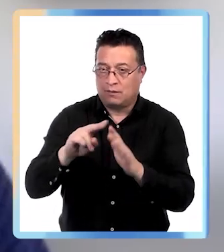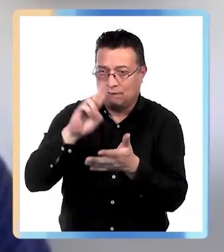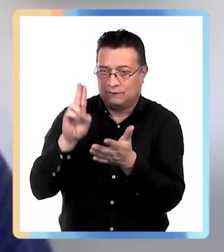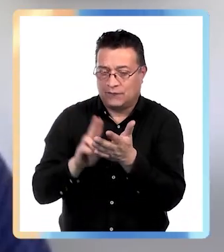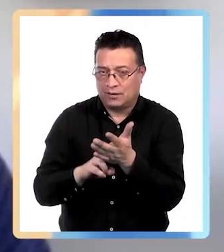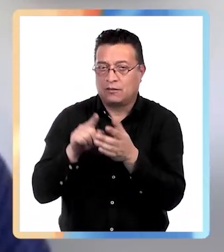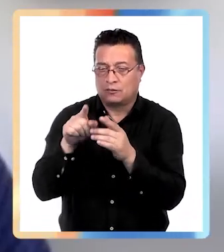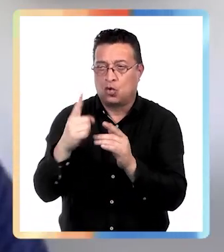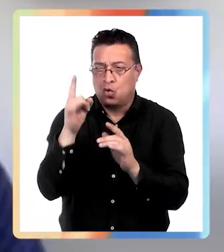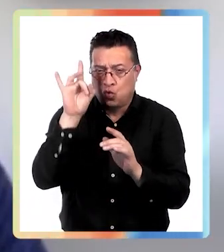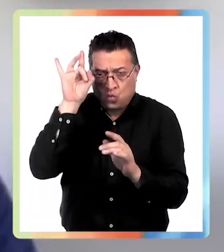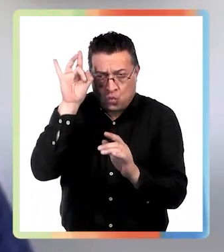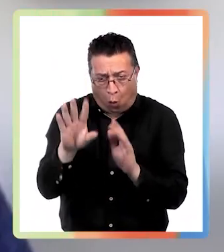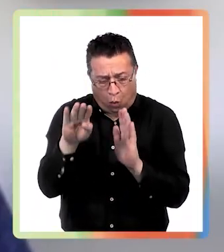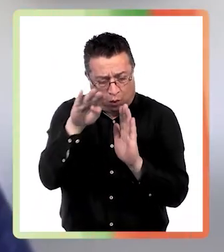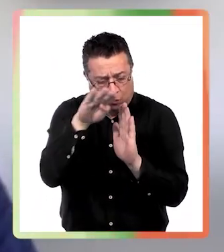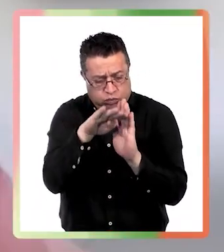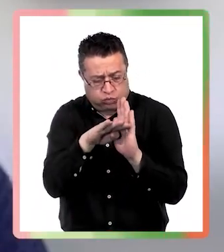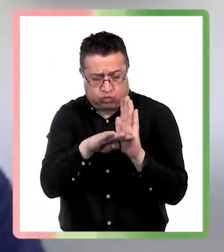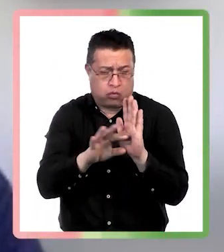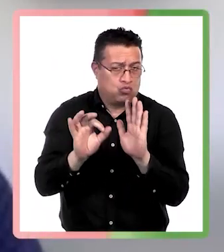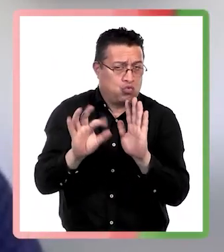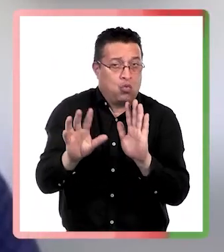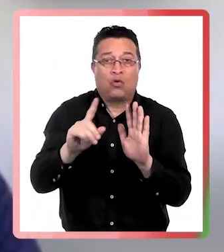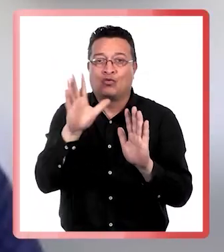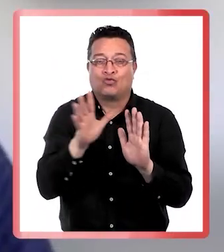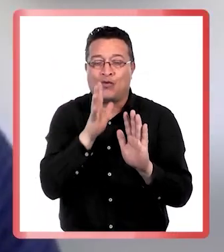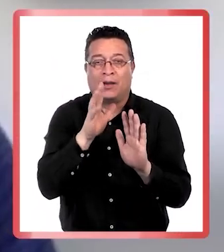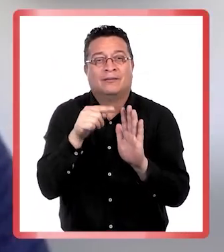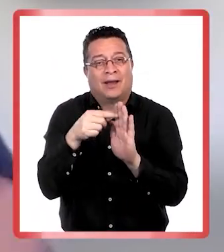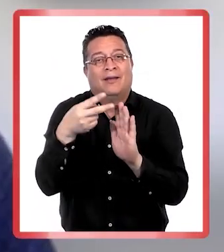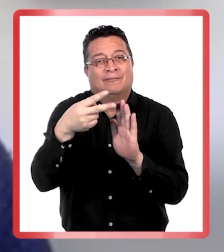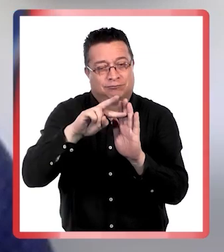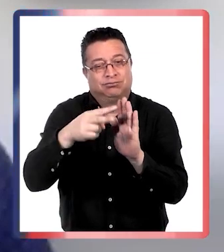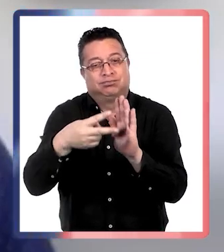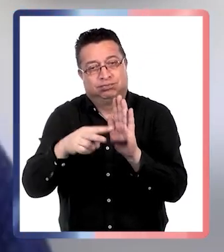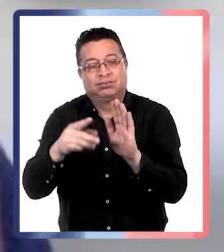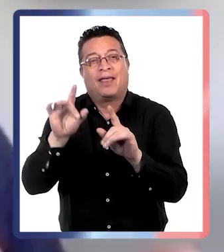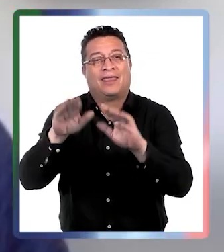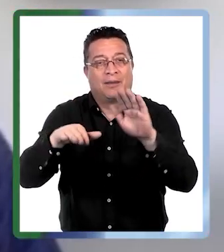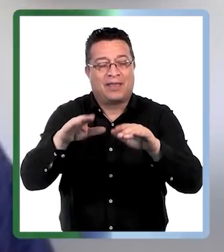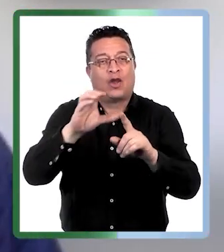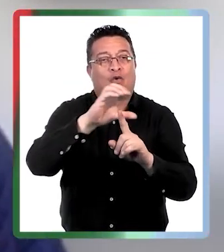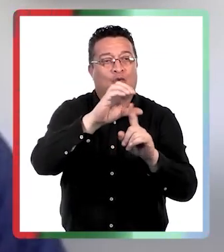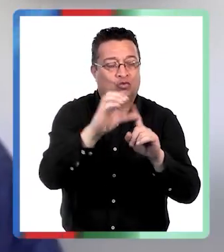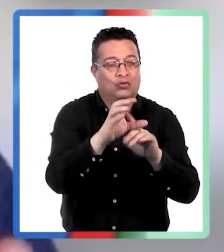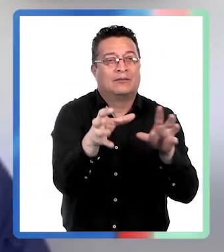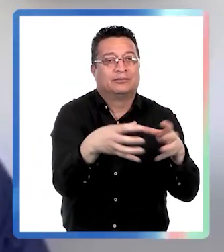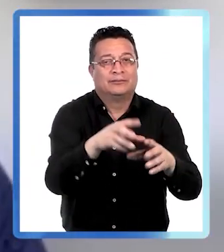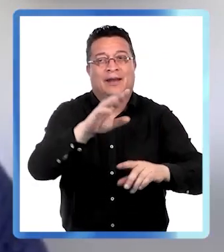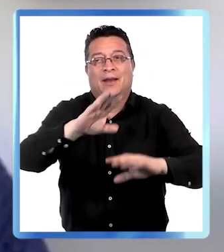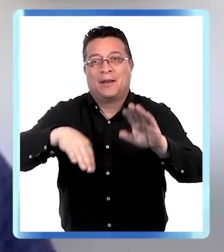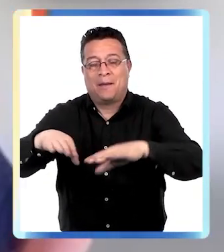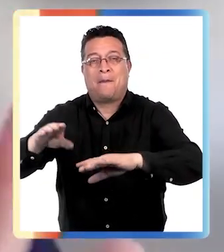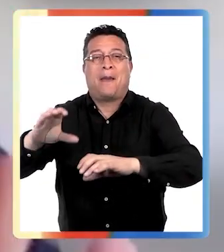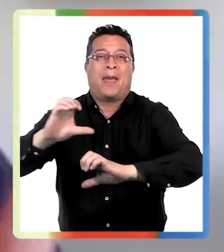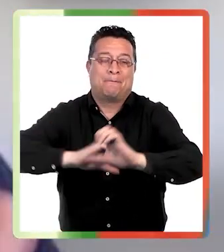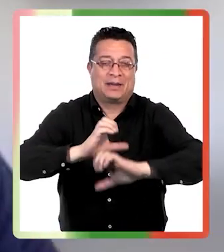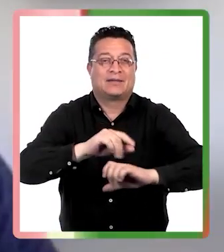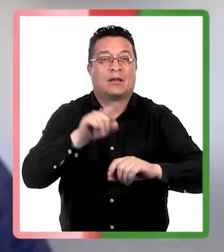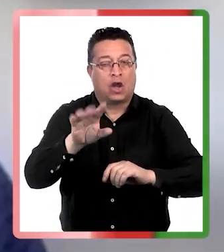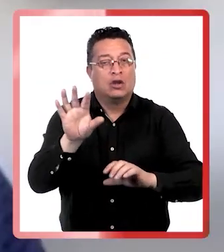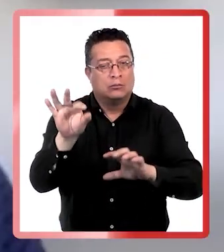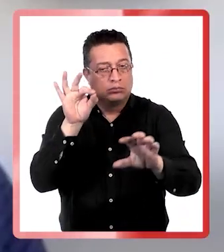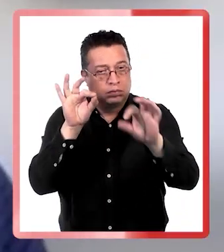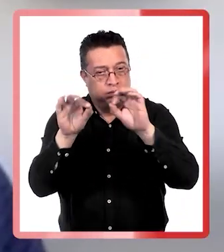Sí, mira, la verdad es que receta única no existe, por supuesto, porque cada organización y cada cultura organizacional es distinta. Pero sí